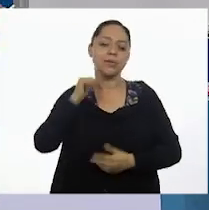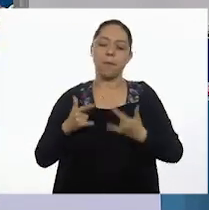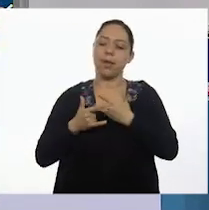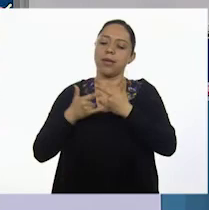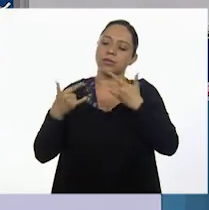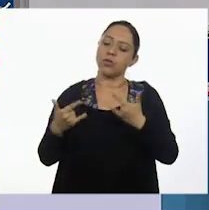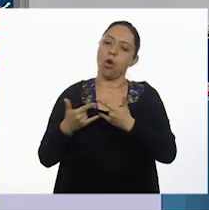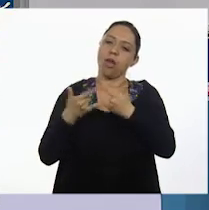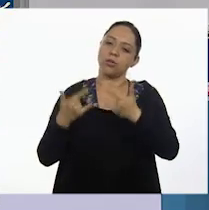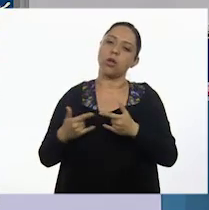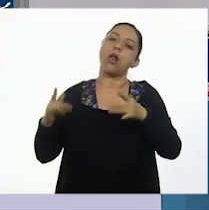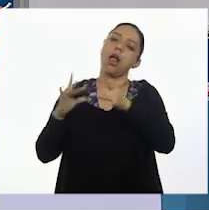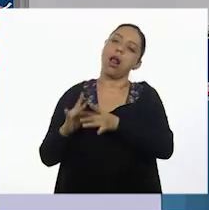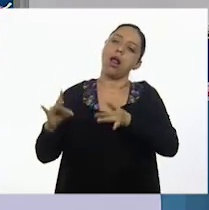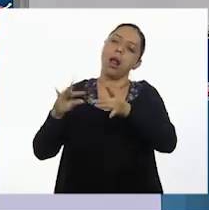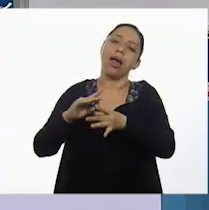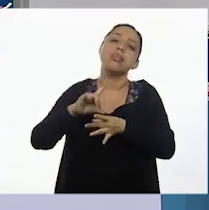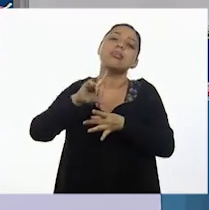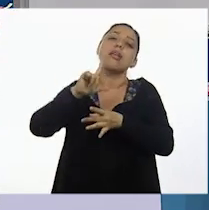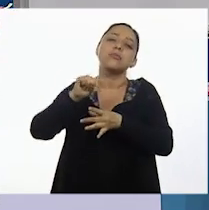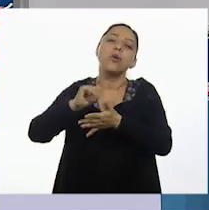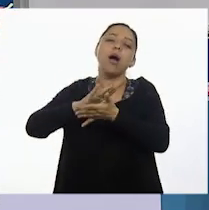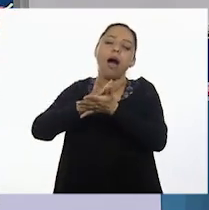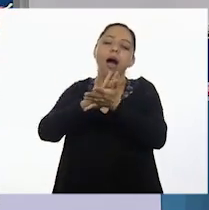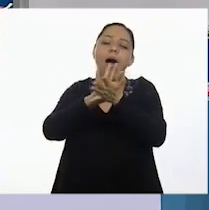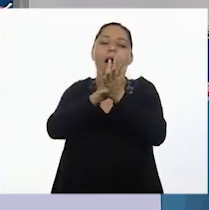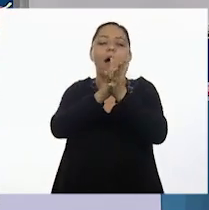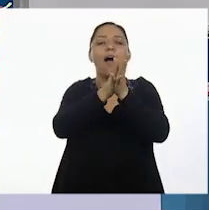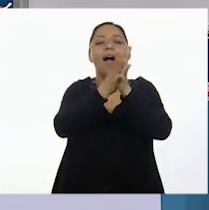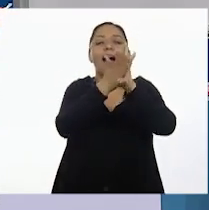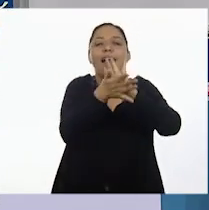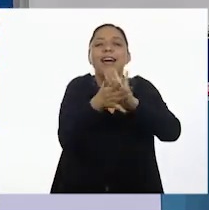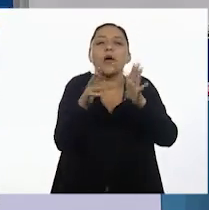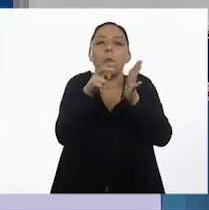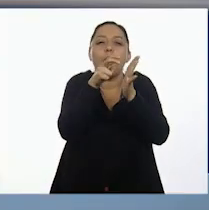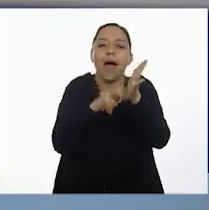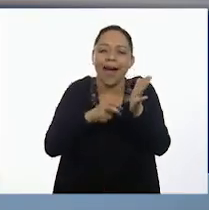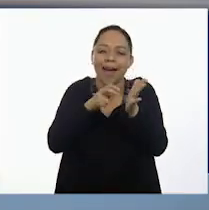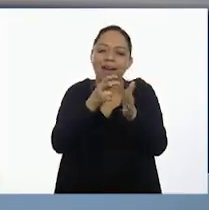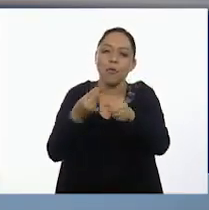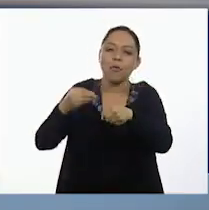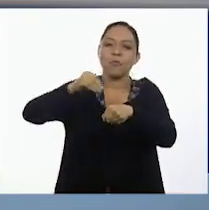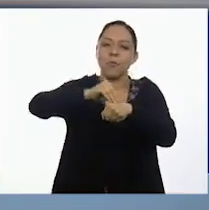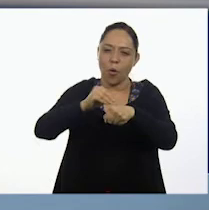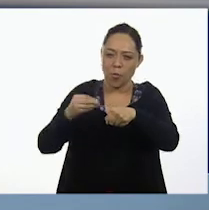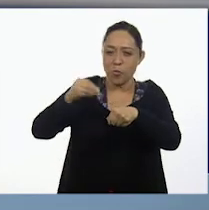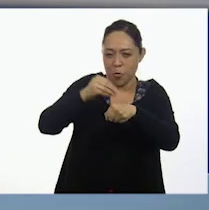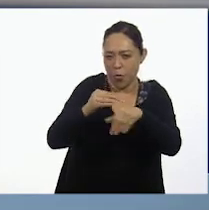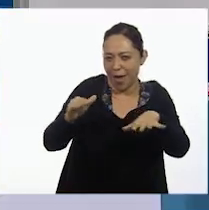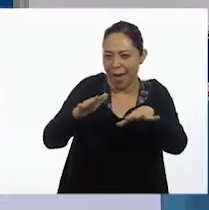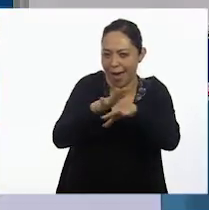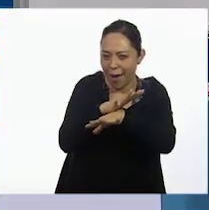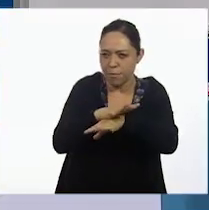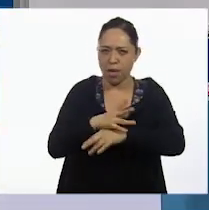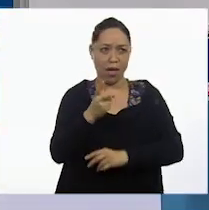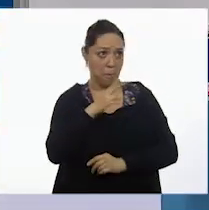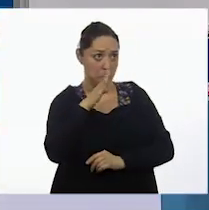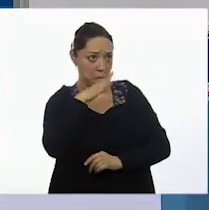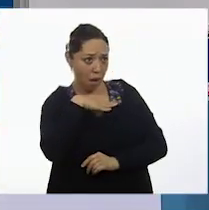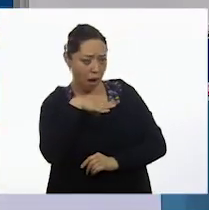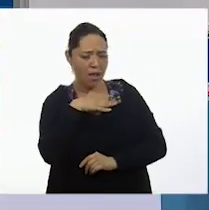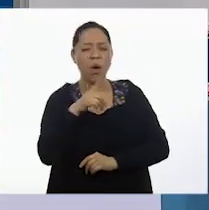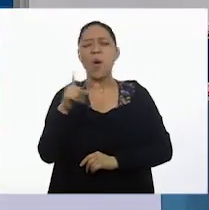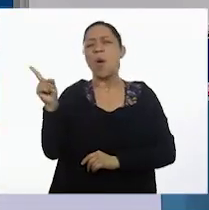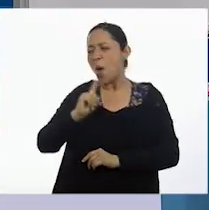estas van sufriendo algunas modificaciones con cada generación que las cuenta. ¿Y eso es malo, profe? No,